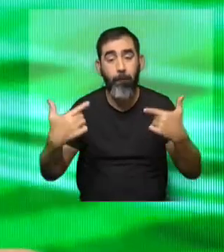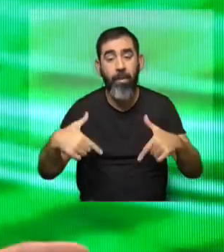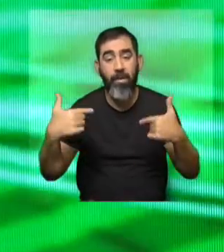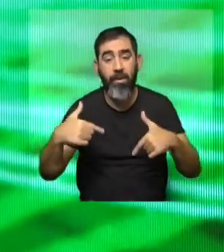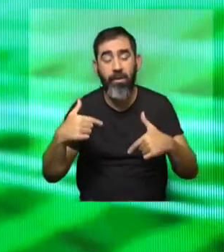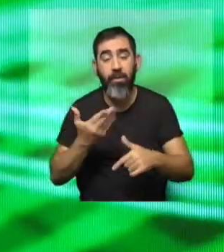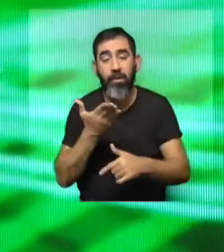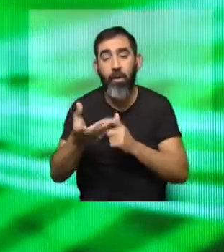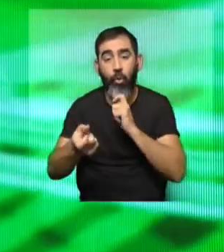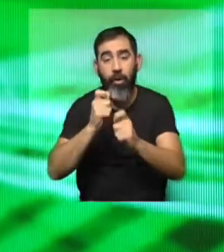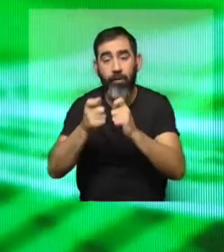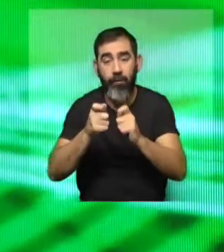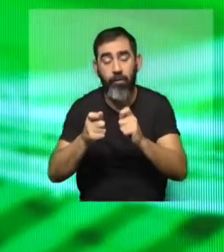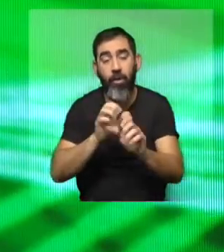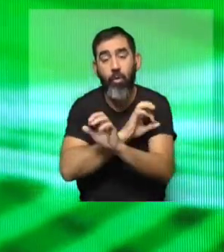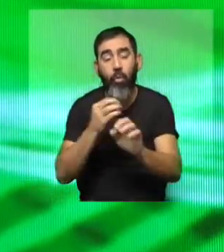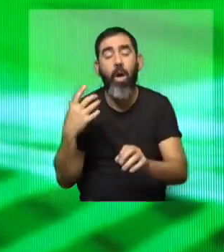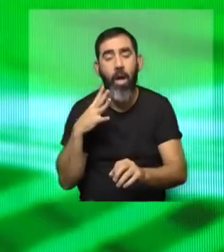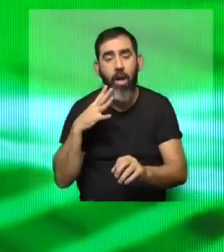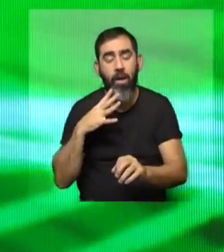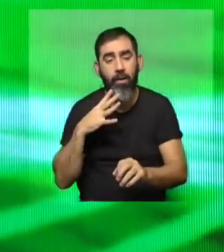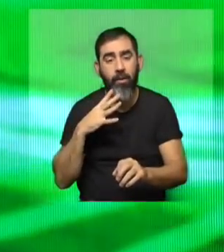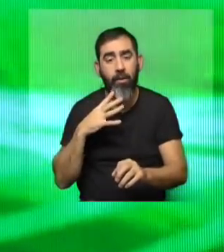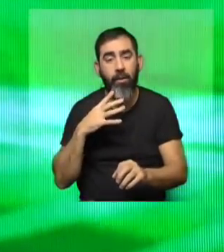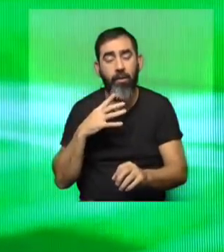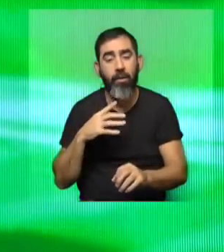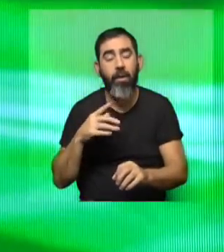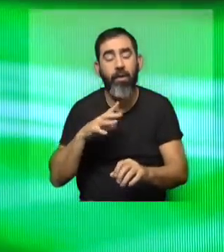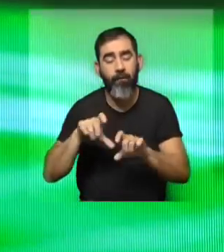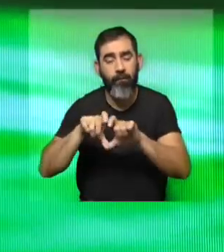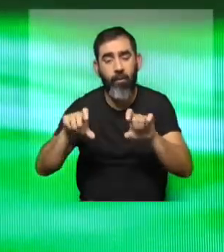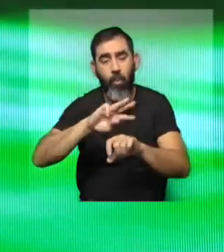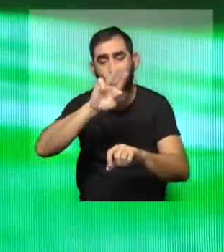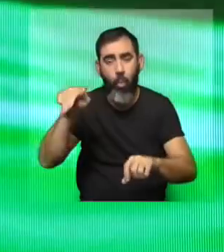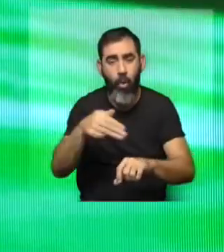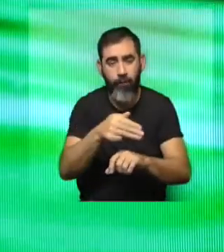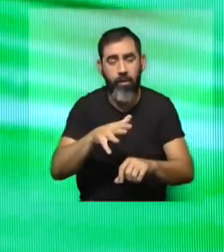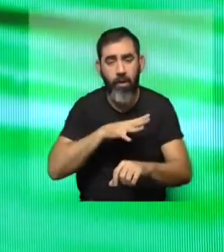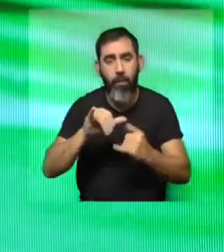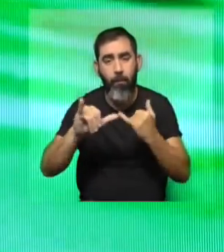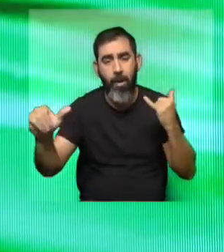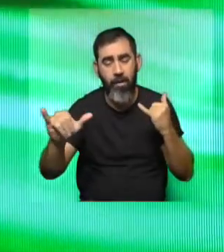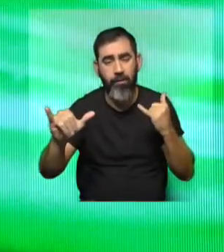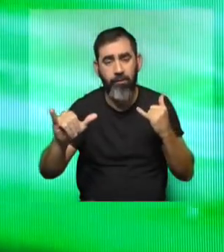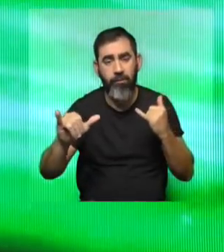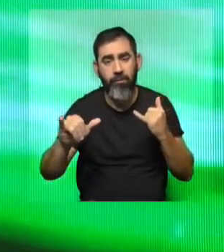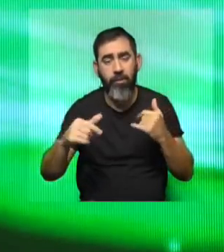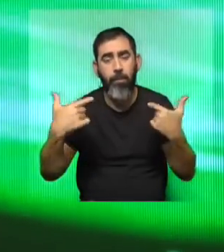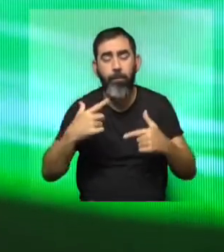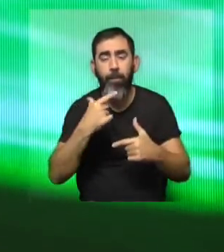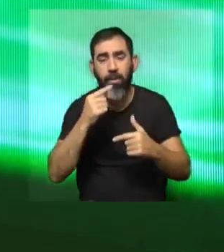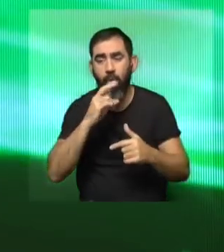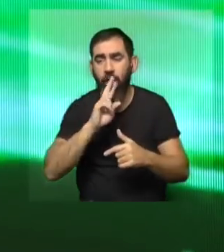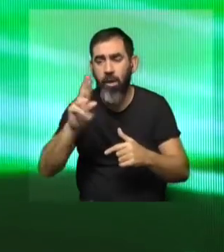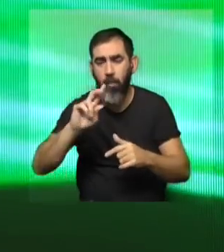por el pedir una entrevista o tenemos este dirección guión convivencia arroba mi interior.gob.uy ahí mandan un mail y enseguida le contestamos